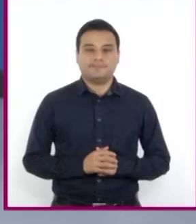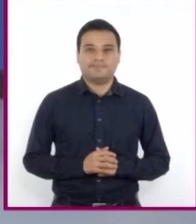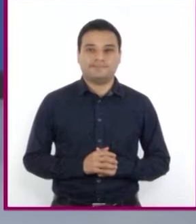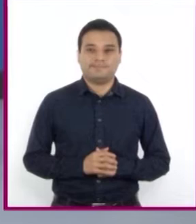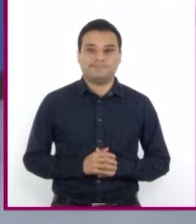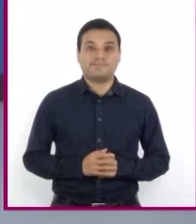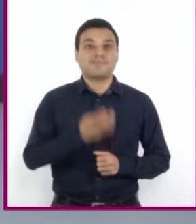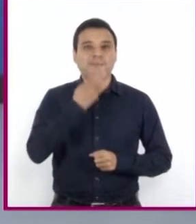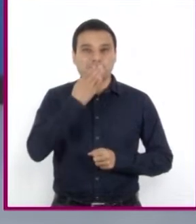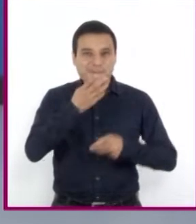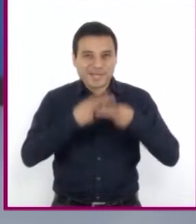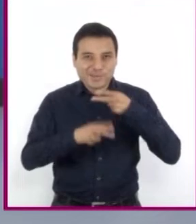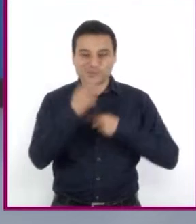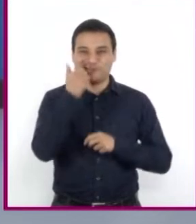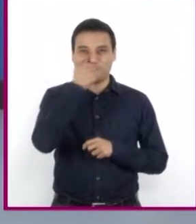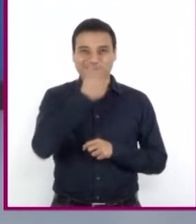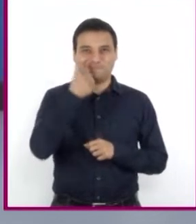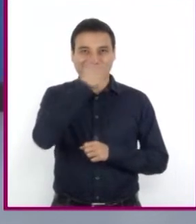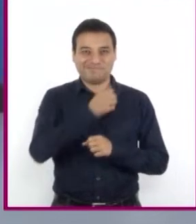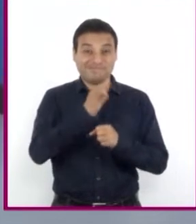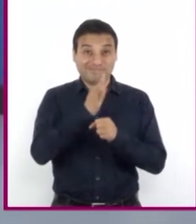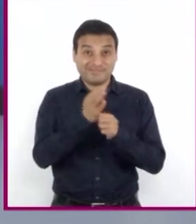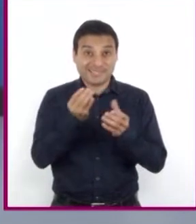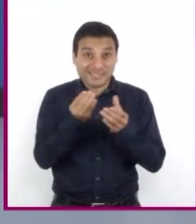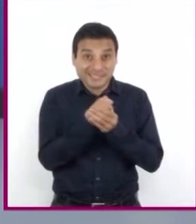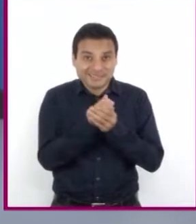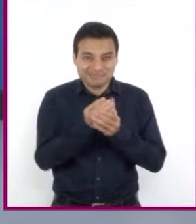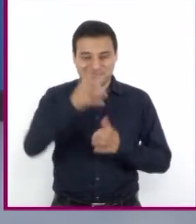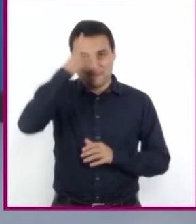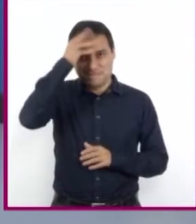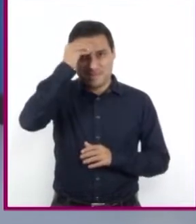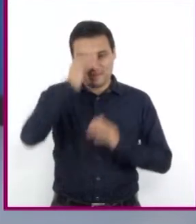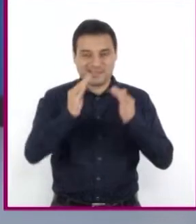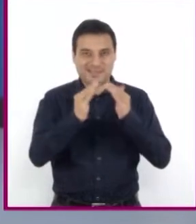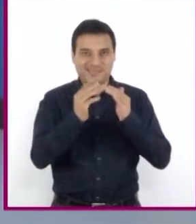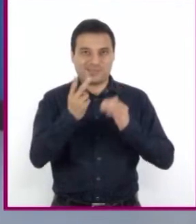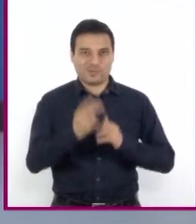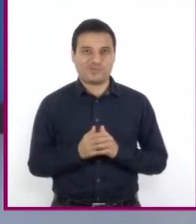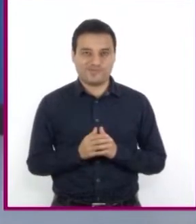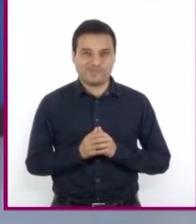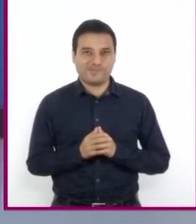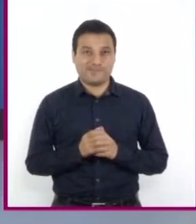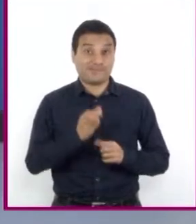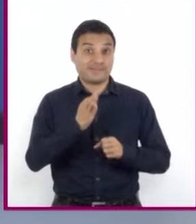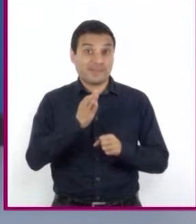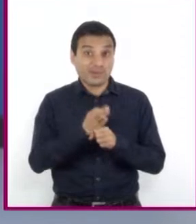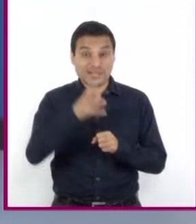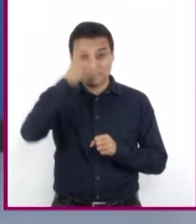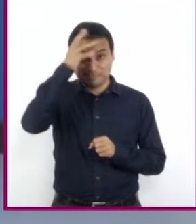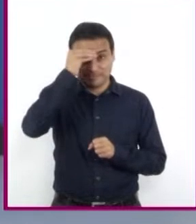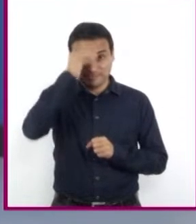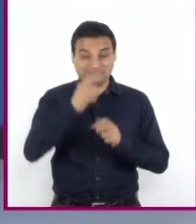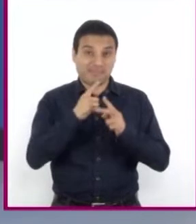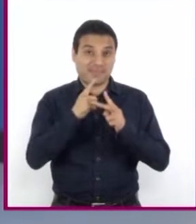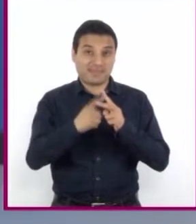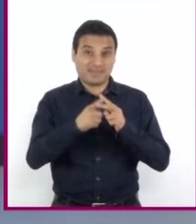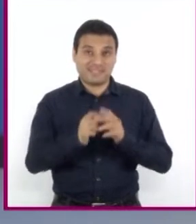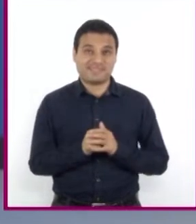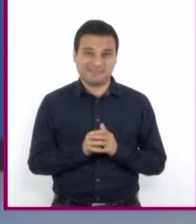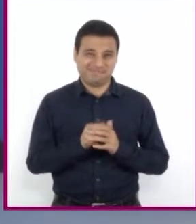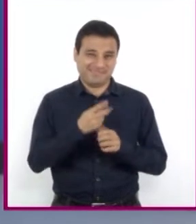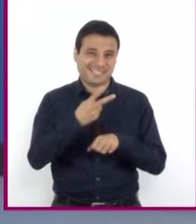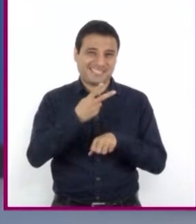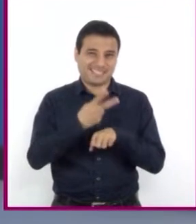Sean bienvenidas y bienvenidos a una sesión más de Aprende en Casa 2, un espacio dedicado al aprendizaje de las matemáticas de segundo